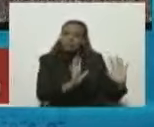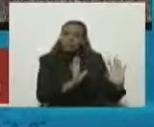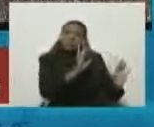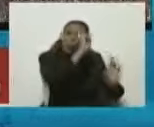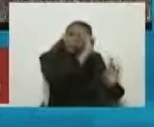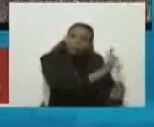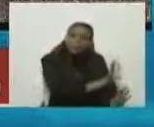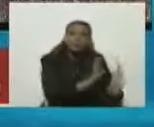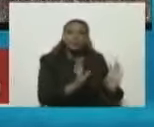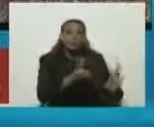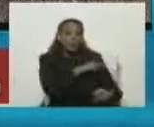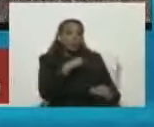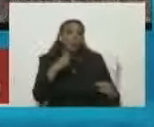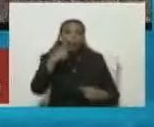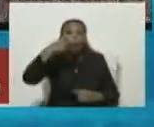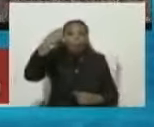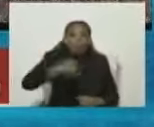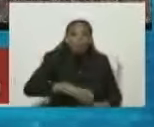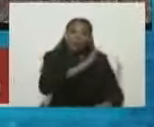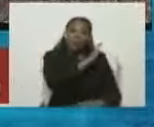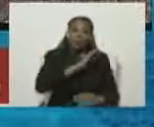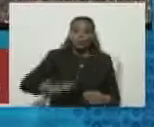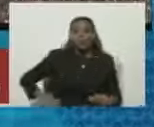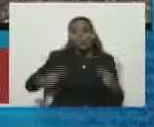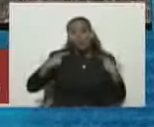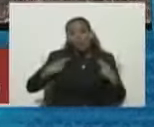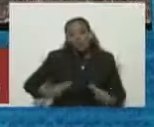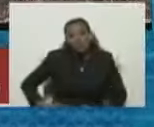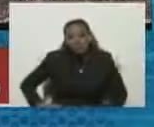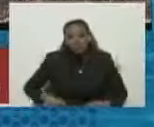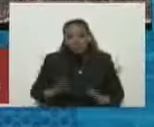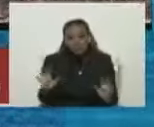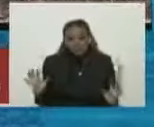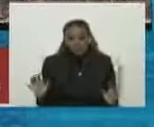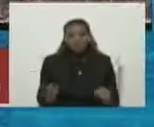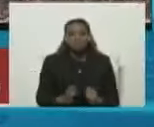Pero nosotros somos hombres cristianos y humanistas.